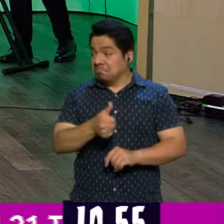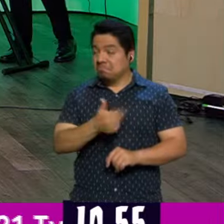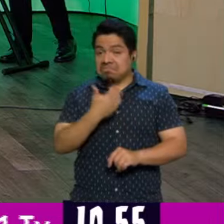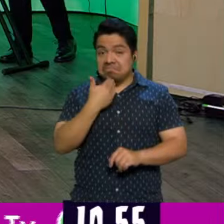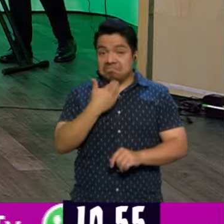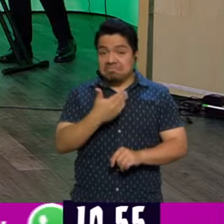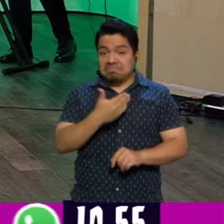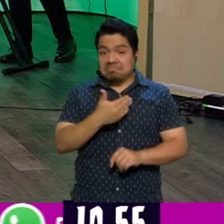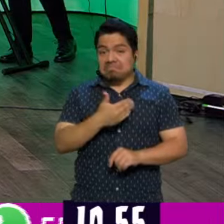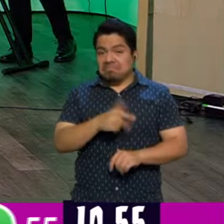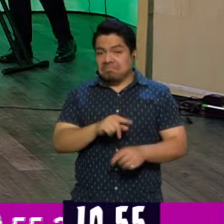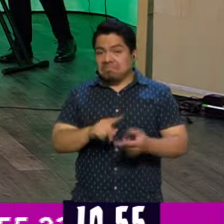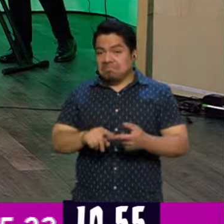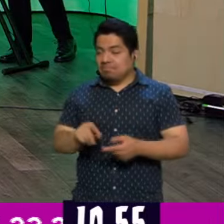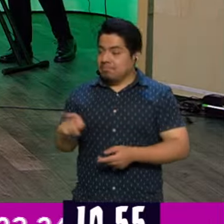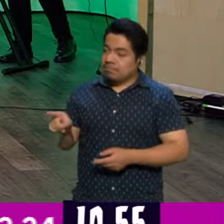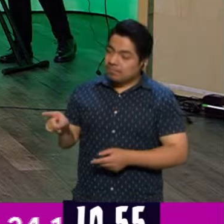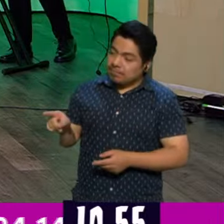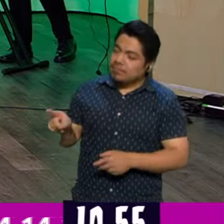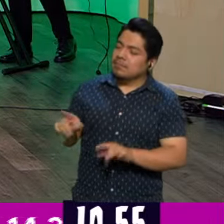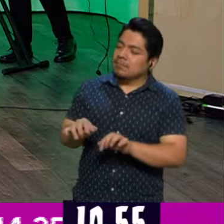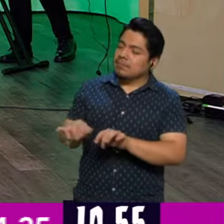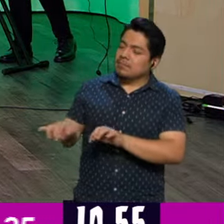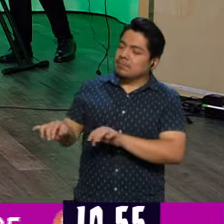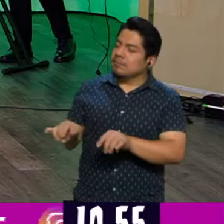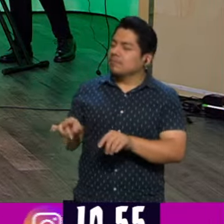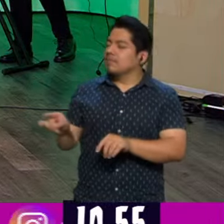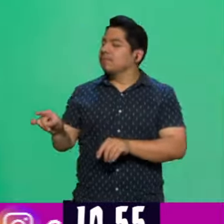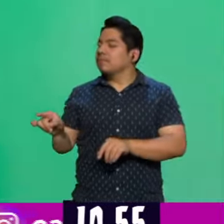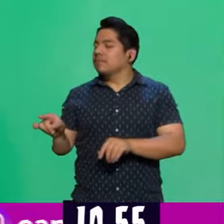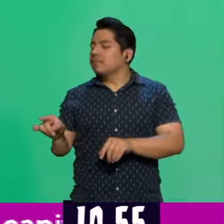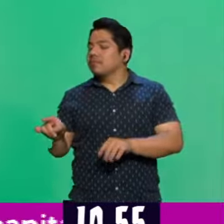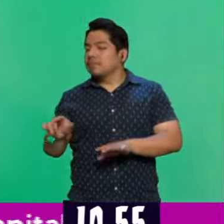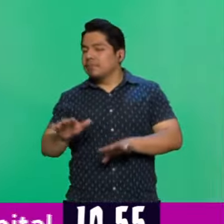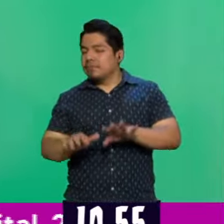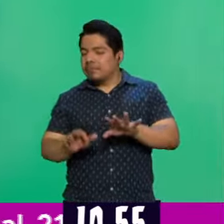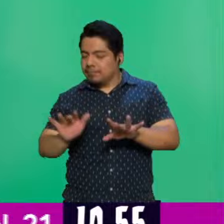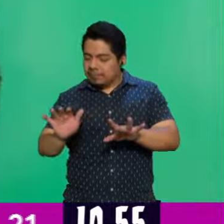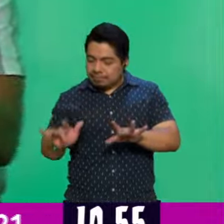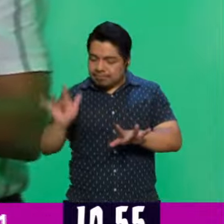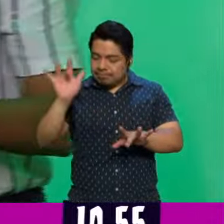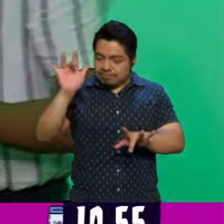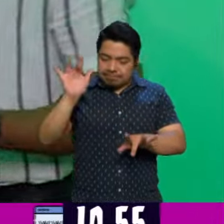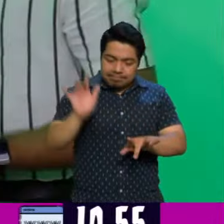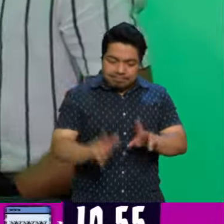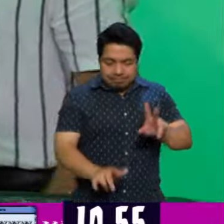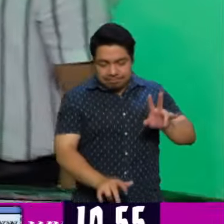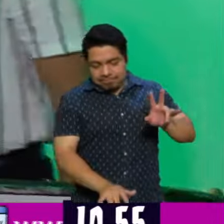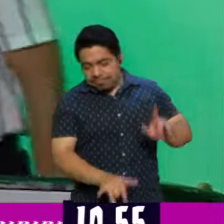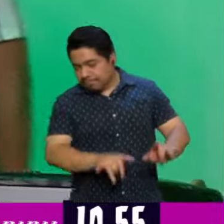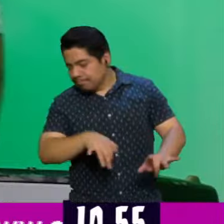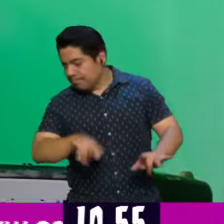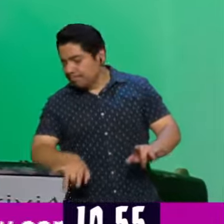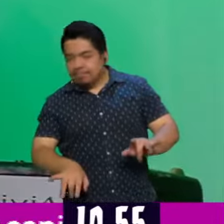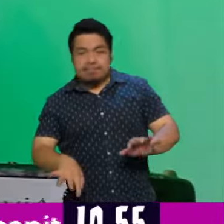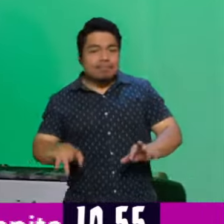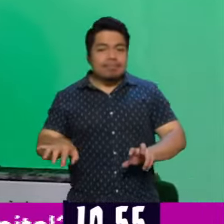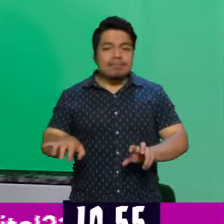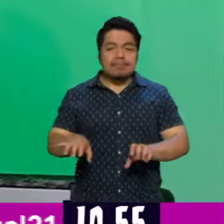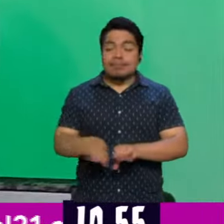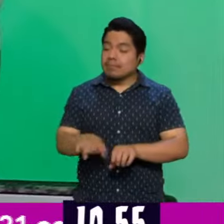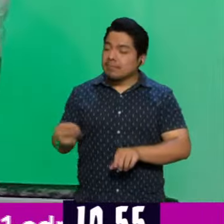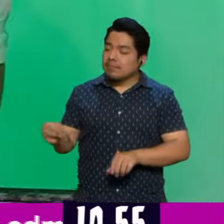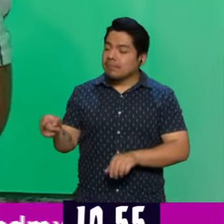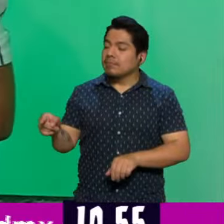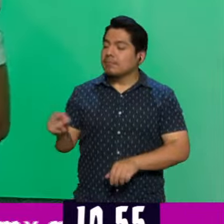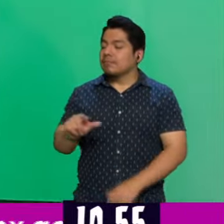un conocido, ¿verdad? Un conocido nuestro. Pero y en el piano, este no es borracho, metiendo de repente bolerito, metiendo de repente cosas clásicas. Es que su nombre,